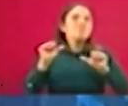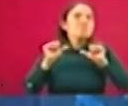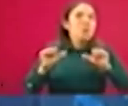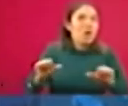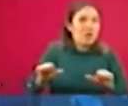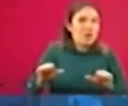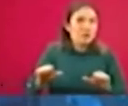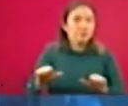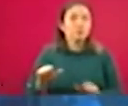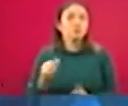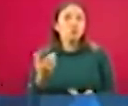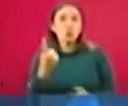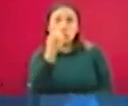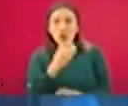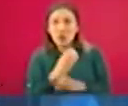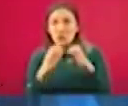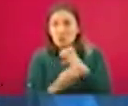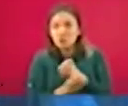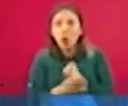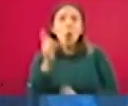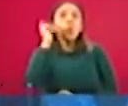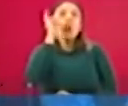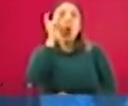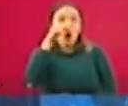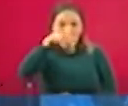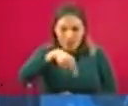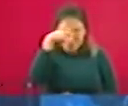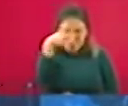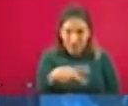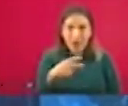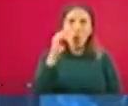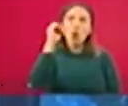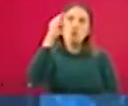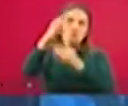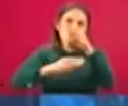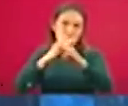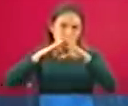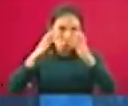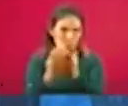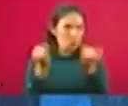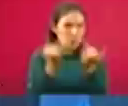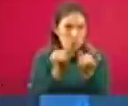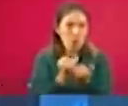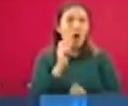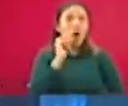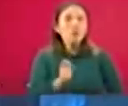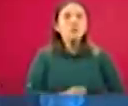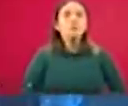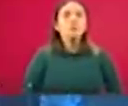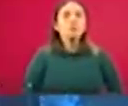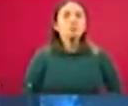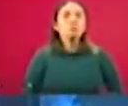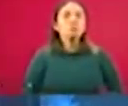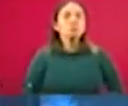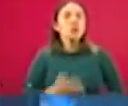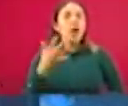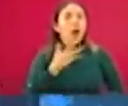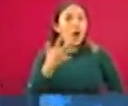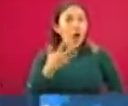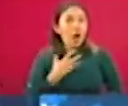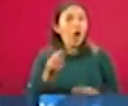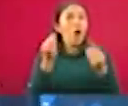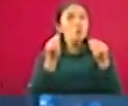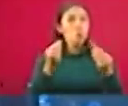cada entidad federativa. Y en la fase 3 es de vital importancia tener un reconocimiento de la epidemia con un nivel